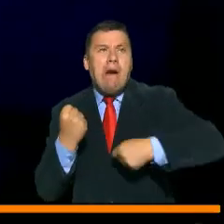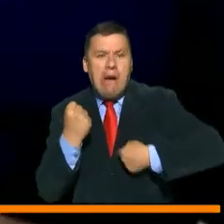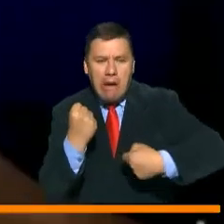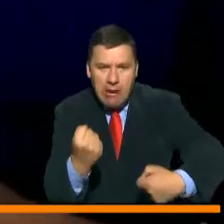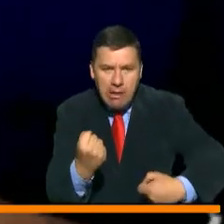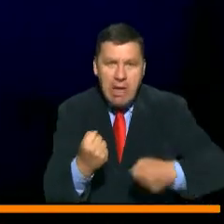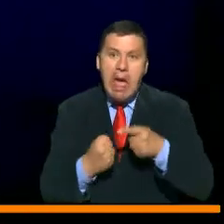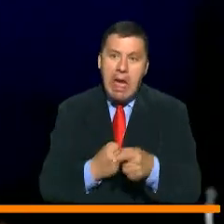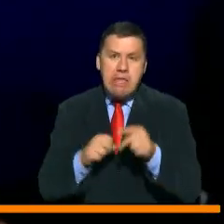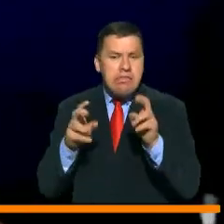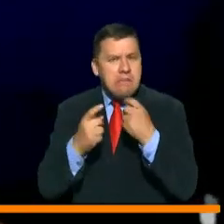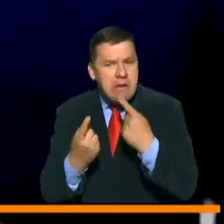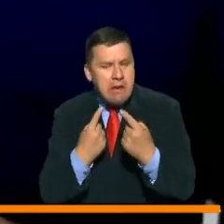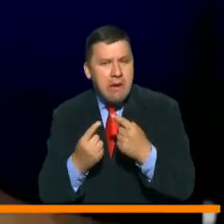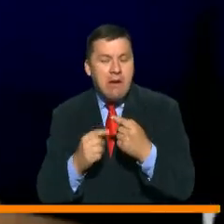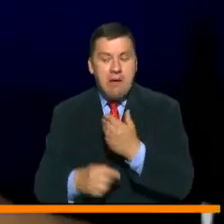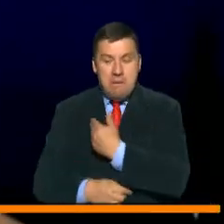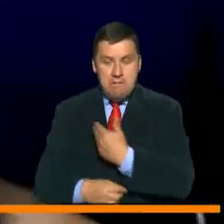por mi vida